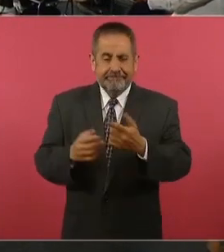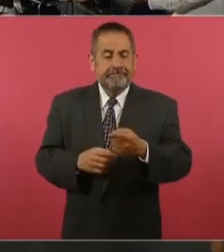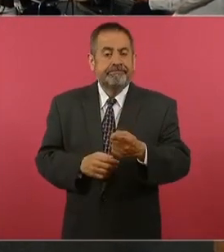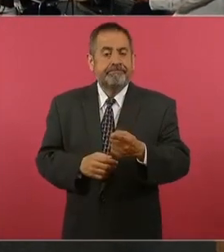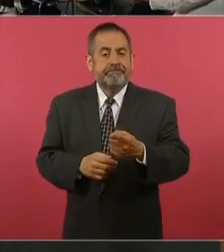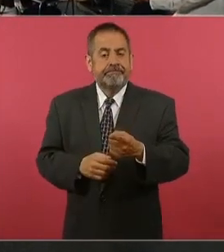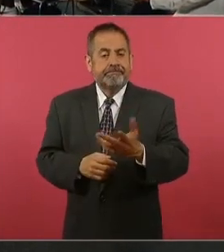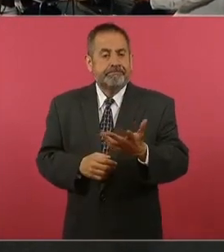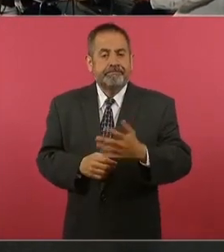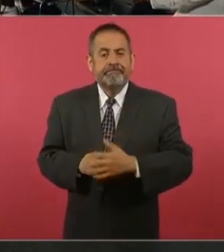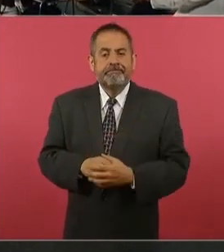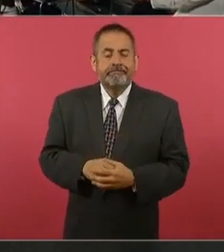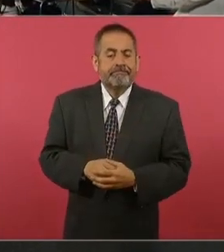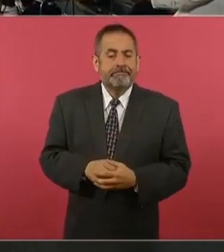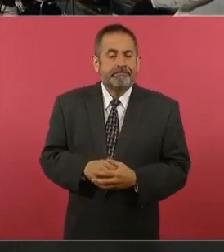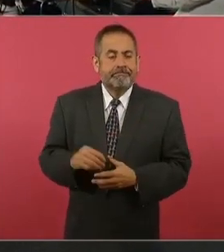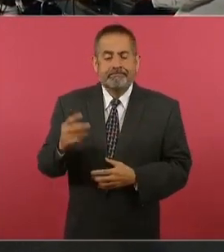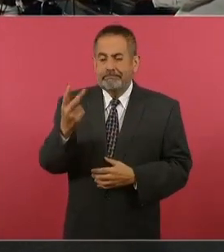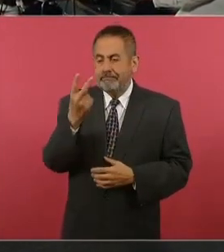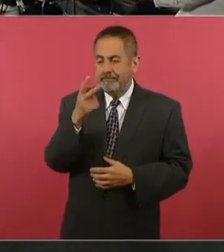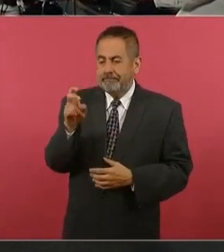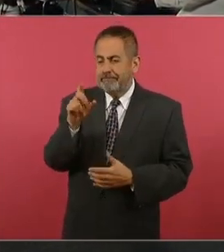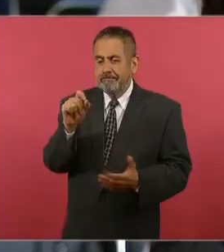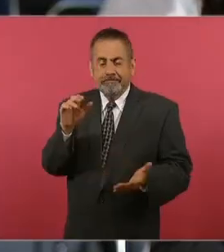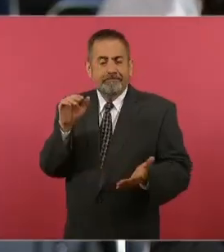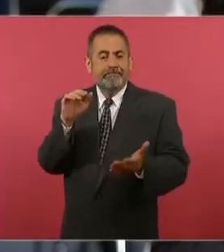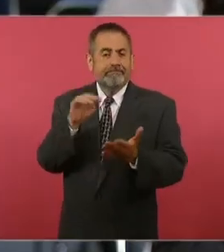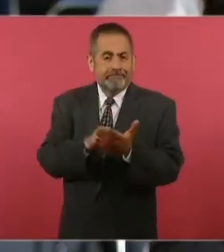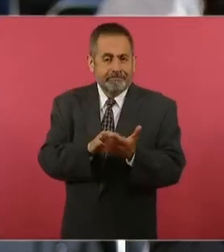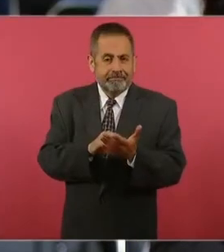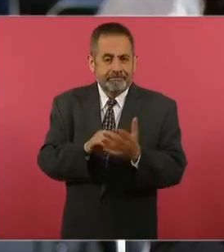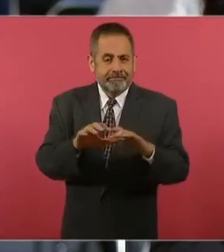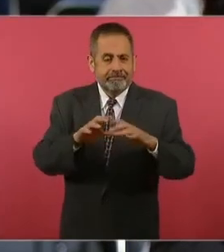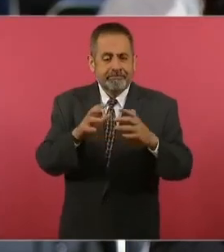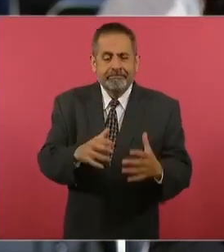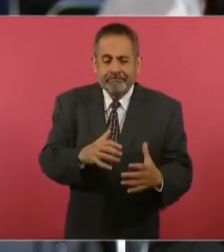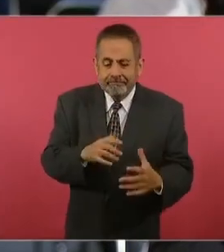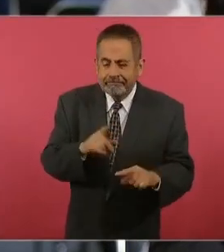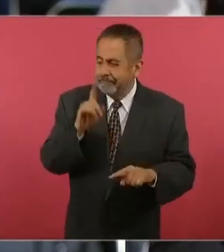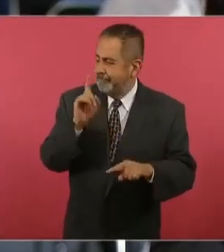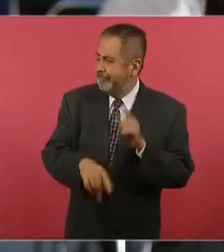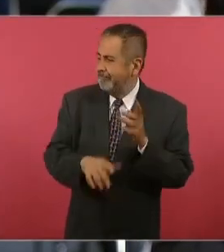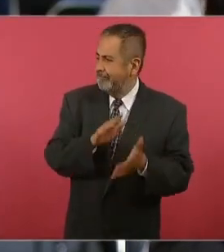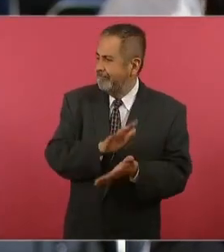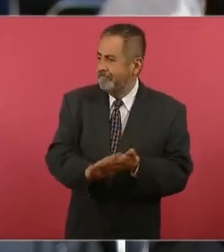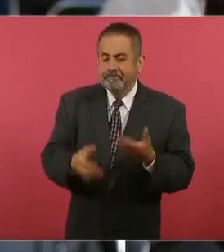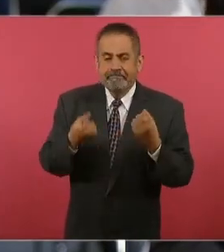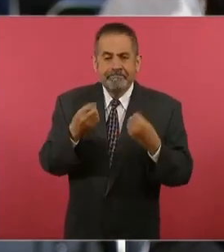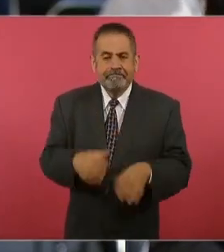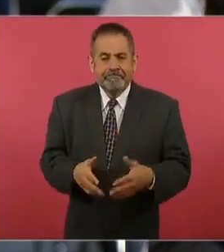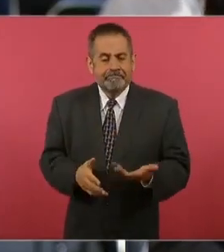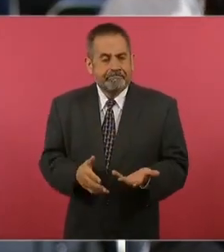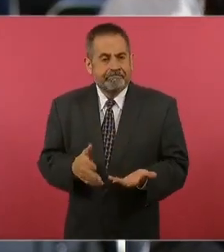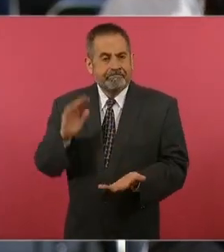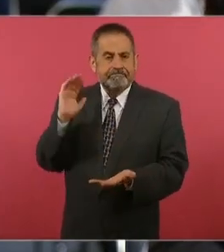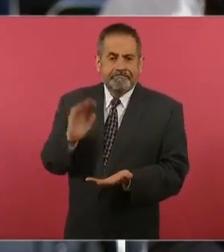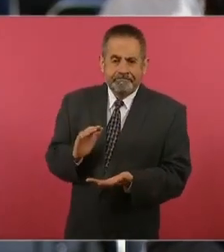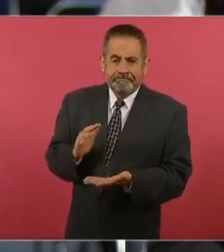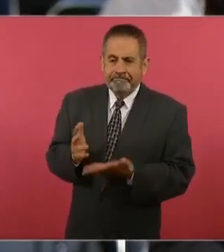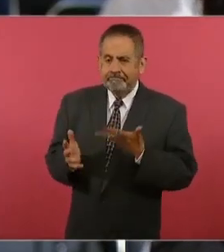sin 220,000 barriles de crudo diario. La baja